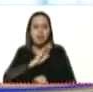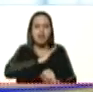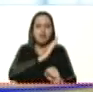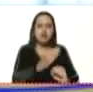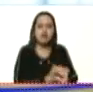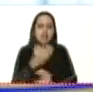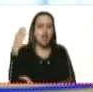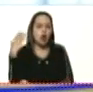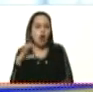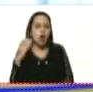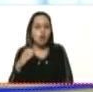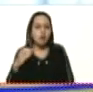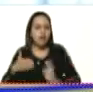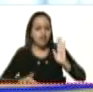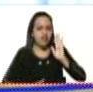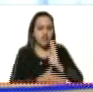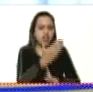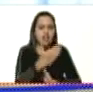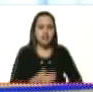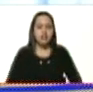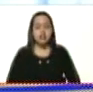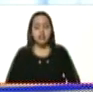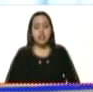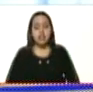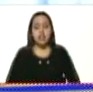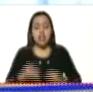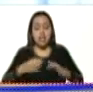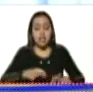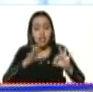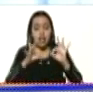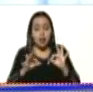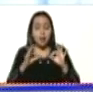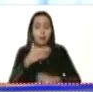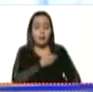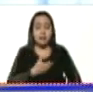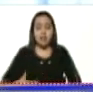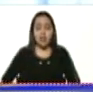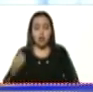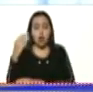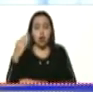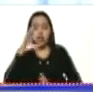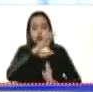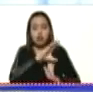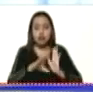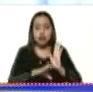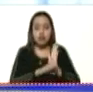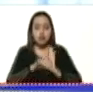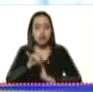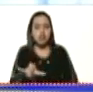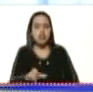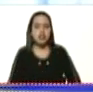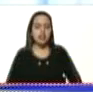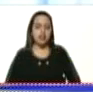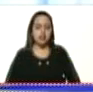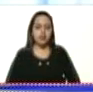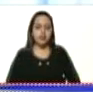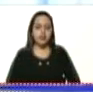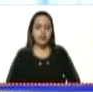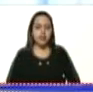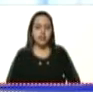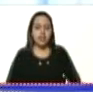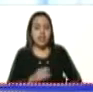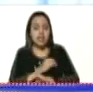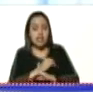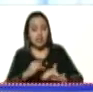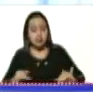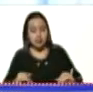Cúcuta, designado como presidente del Congreso Constituyente de la República. Se despide de Angostura reafirmando sus ideas de siempre,